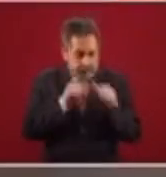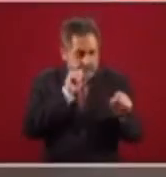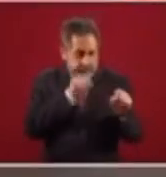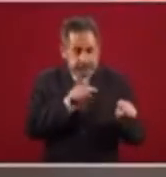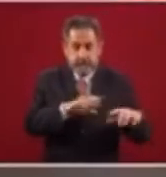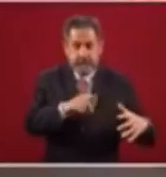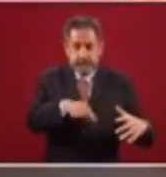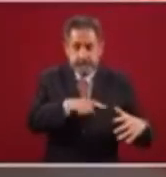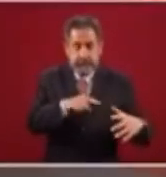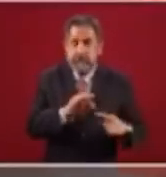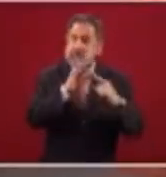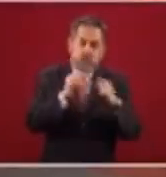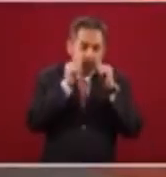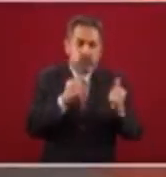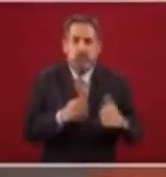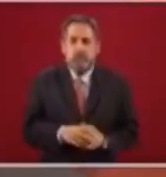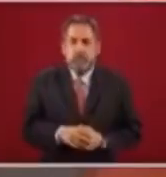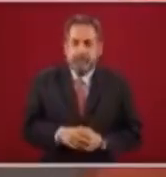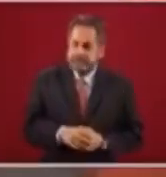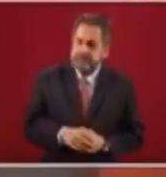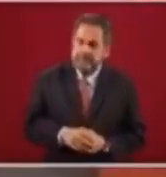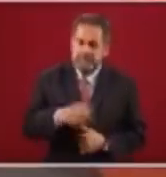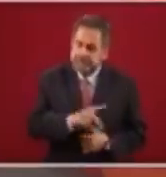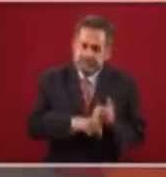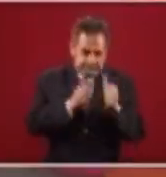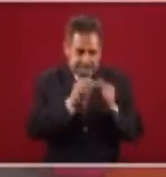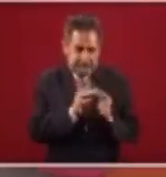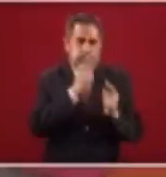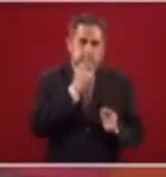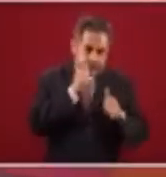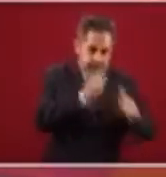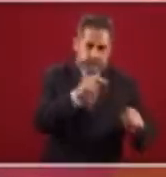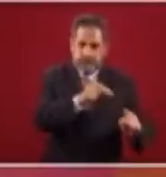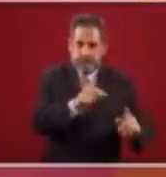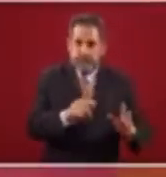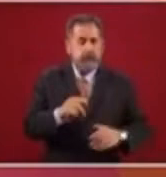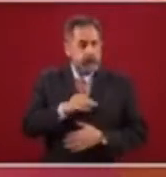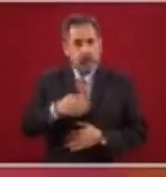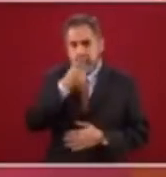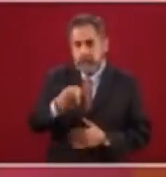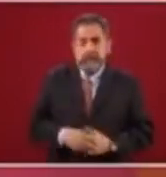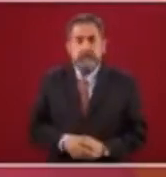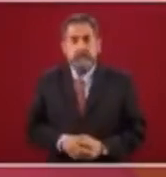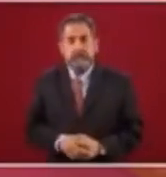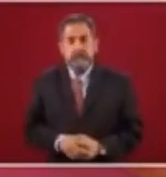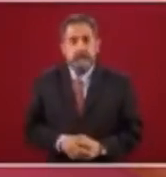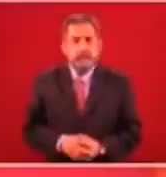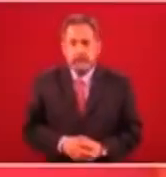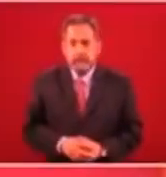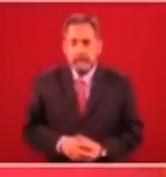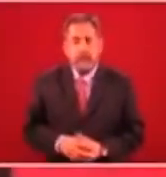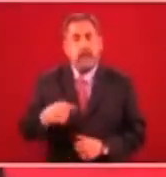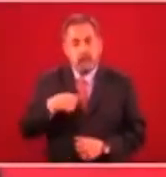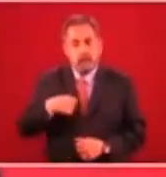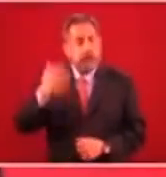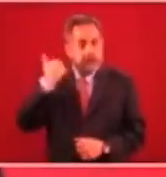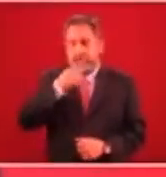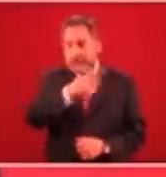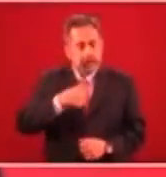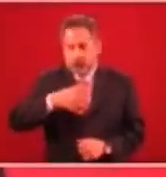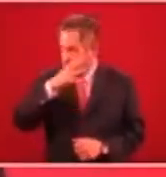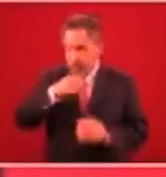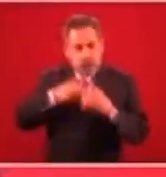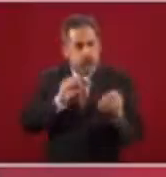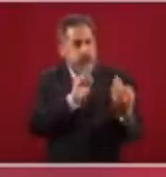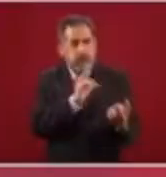atención especial. Merecen atención especial. Eso es lo que puedo comentarles. Yo había quedado en que no iba a